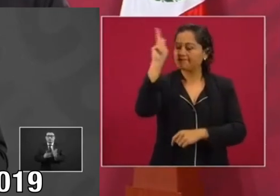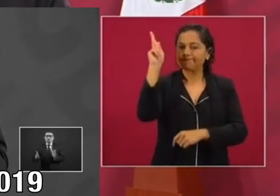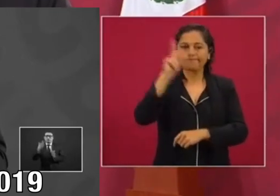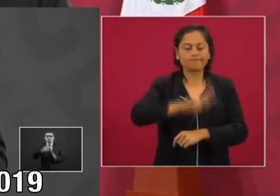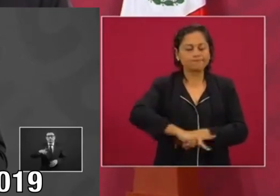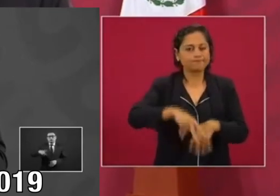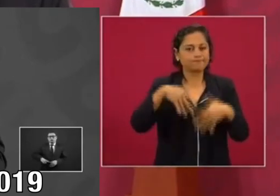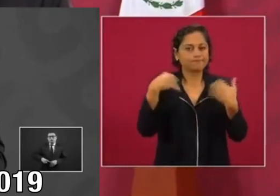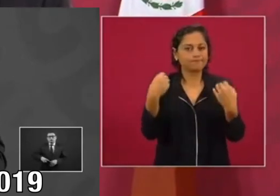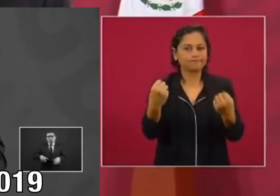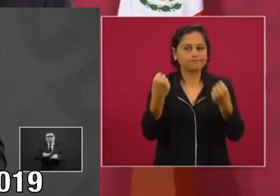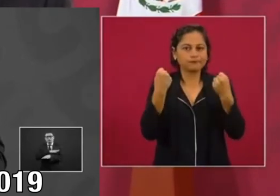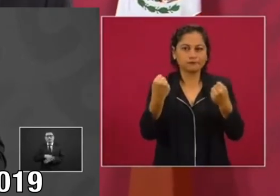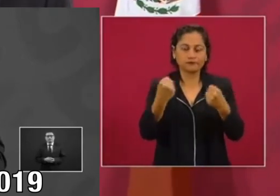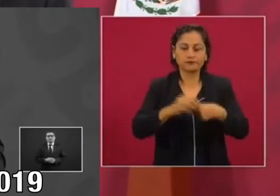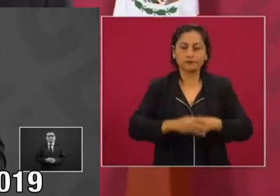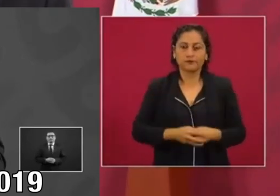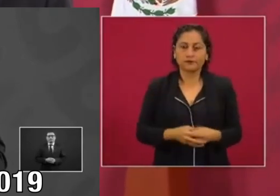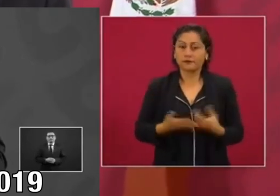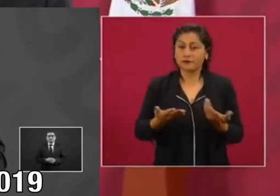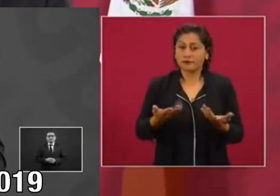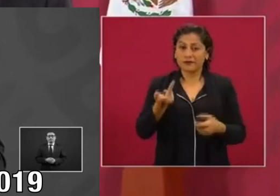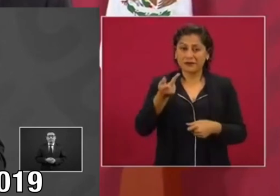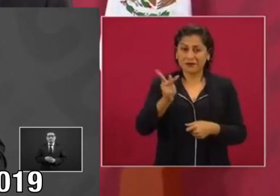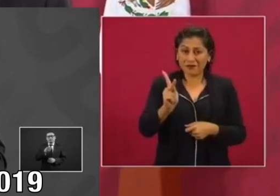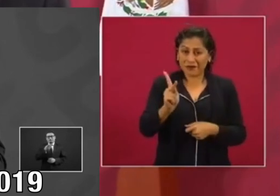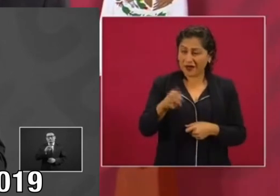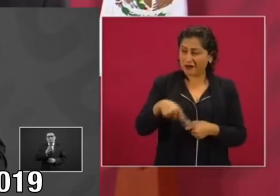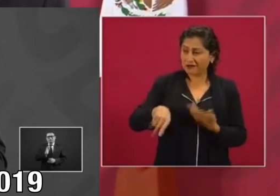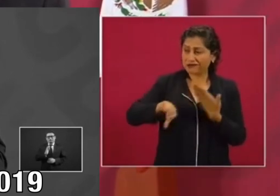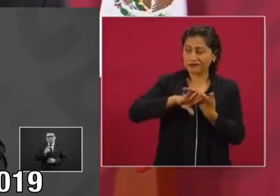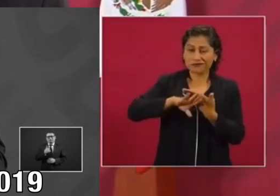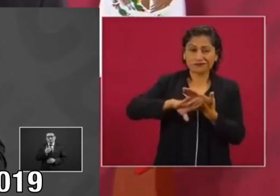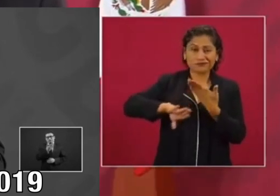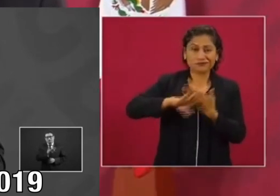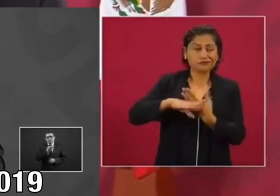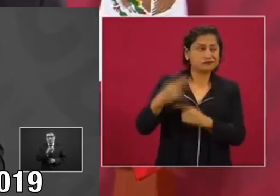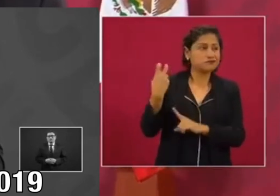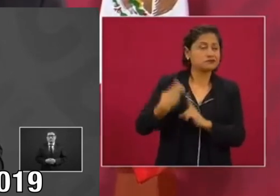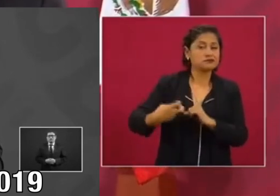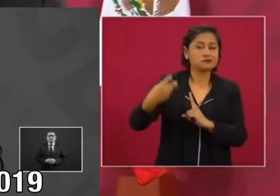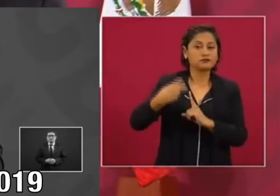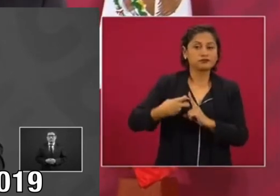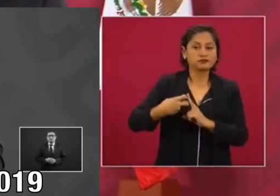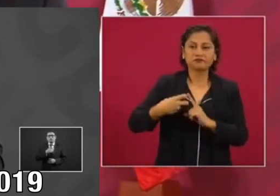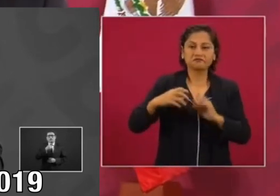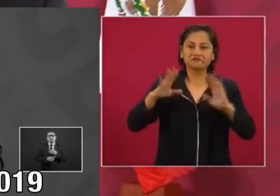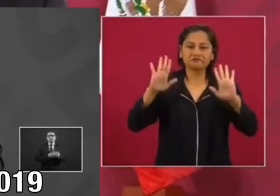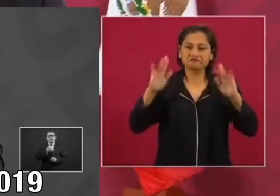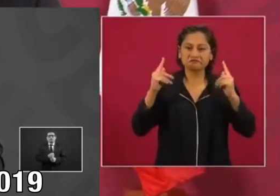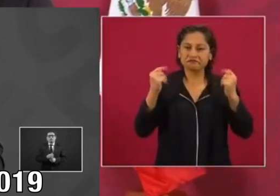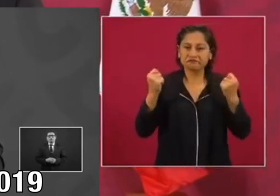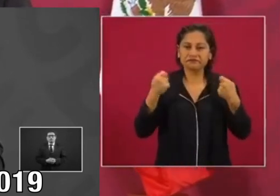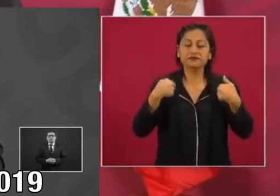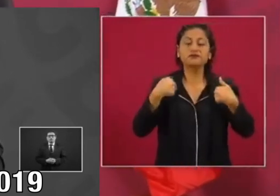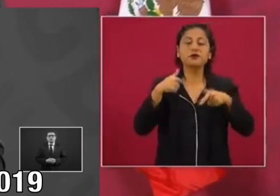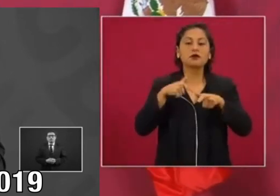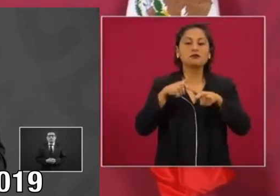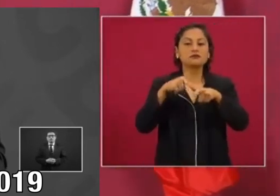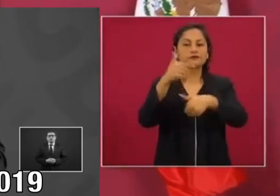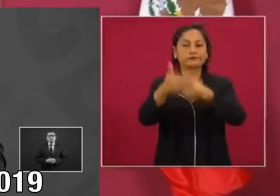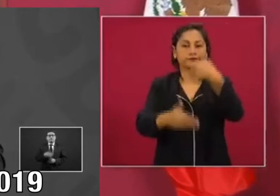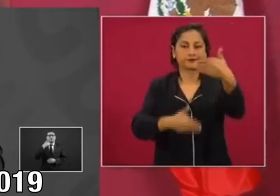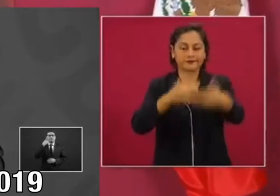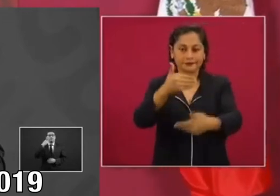pública de México. Nada más eso. Pido un año más para